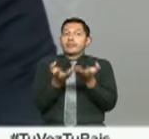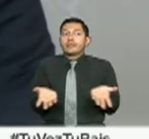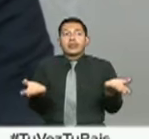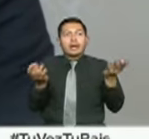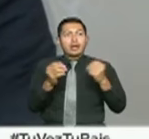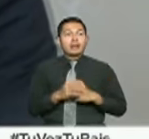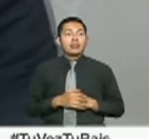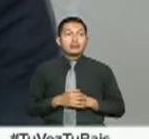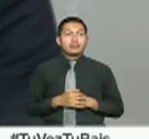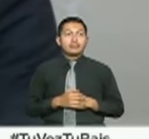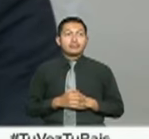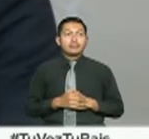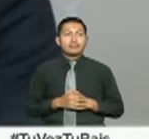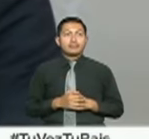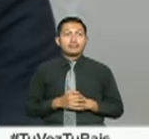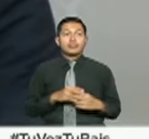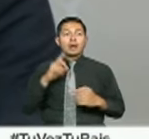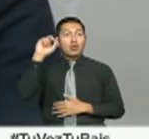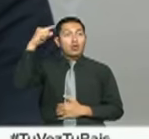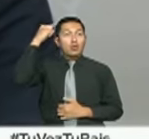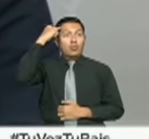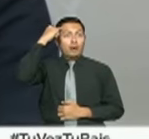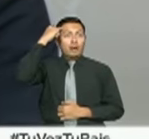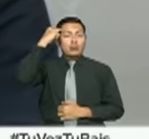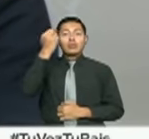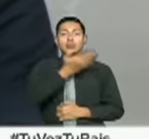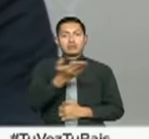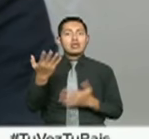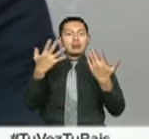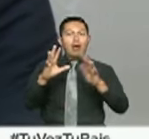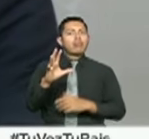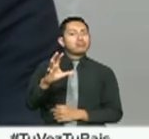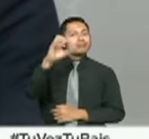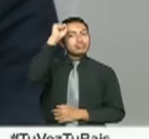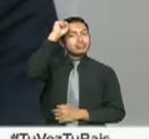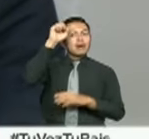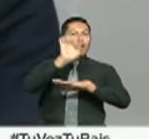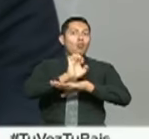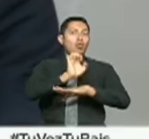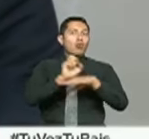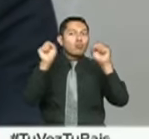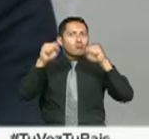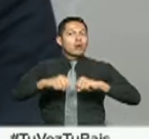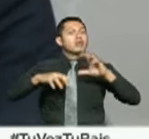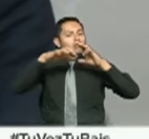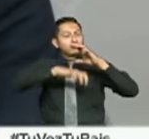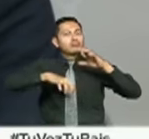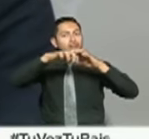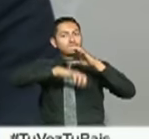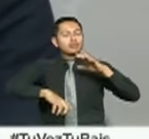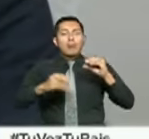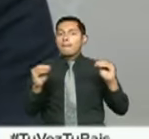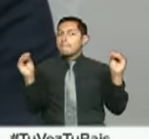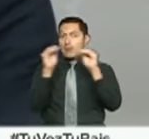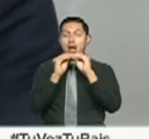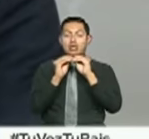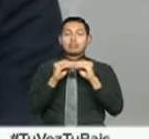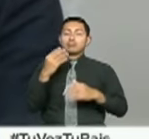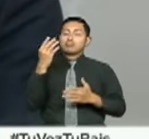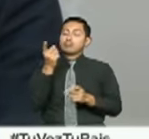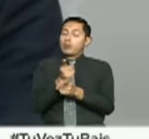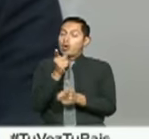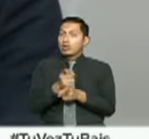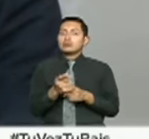ha dejado sobre la mesa. Años el gobierno se ha dado cuenta del enorme potencial que tiene el sector y se ha marcado en un